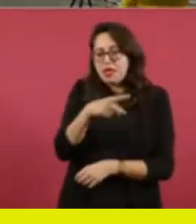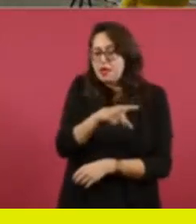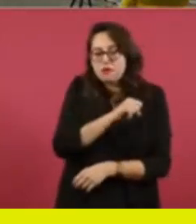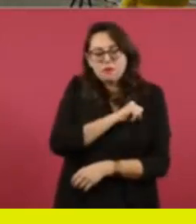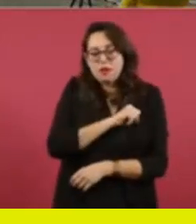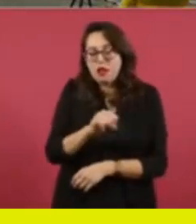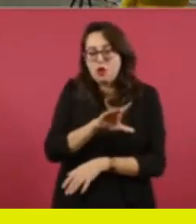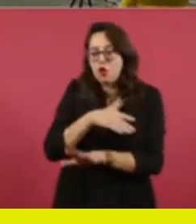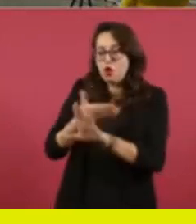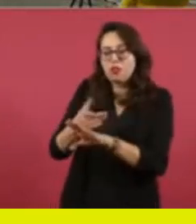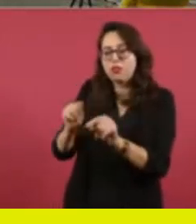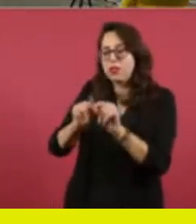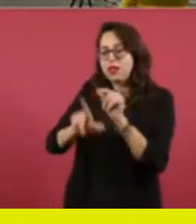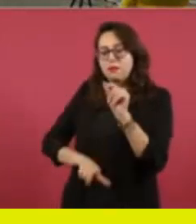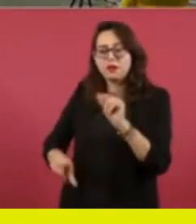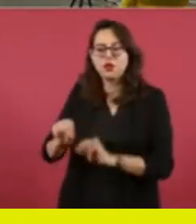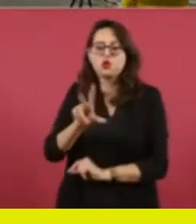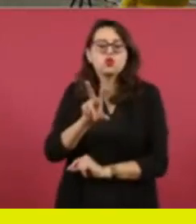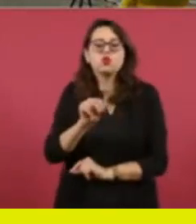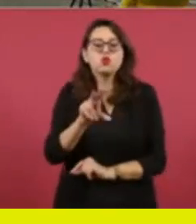pero